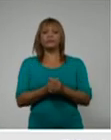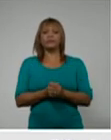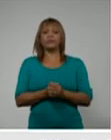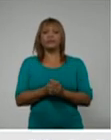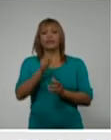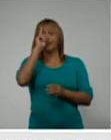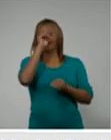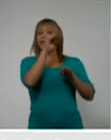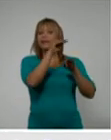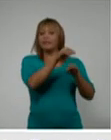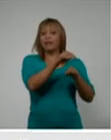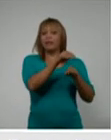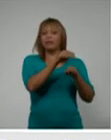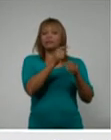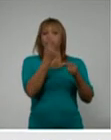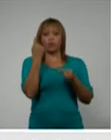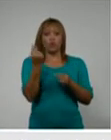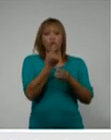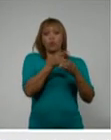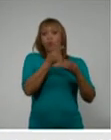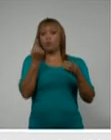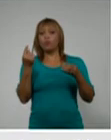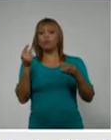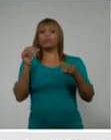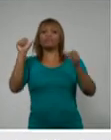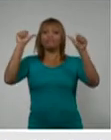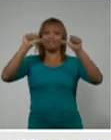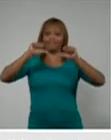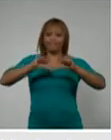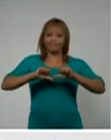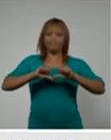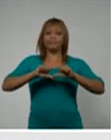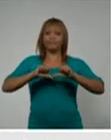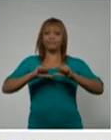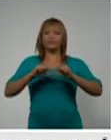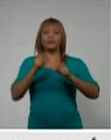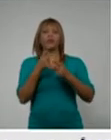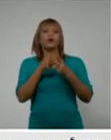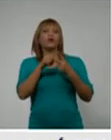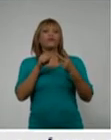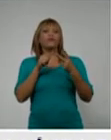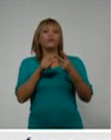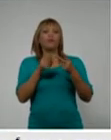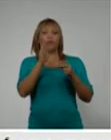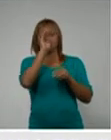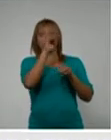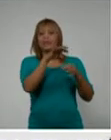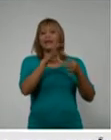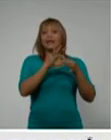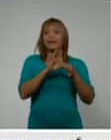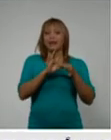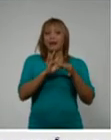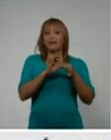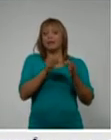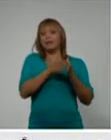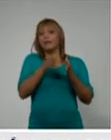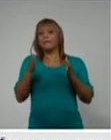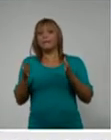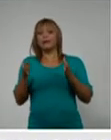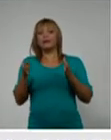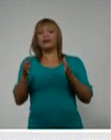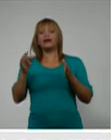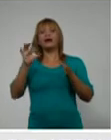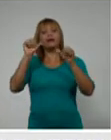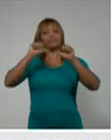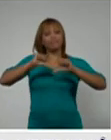ingresado se pasa al estado de crítico, 2 de los que estaban graves pasan a crítico también, y eso